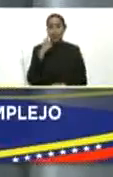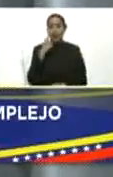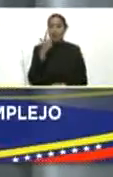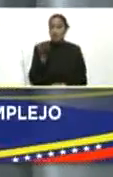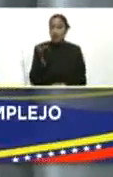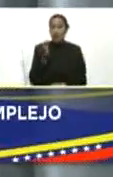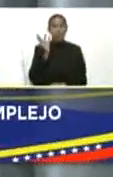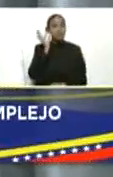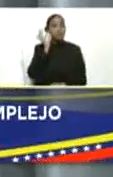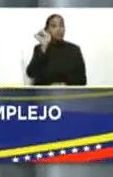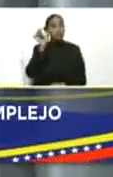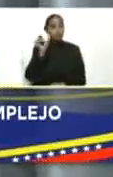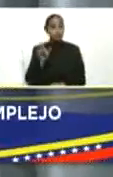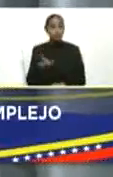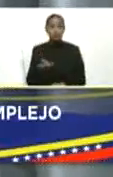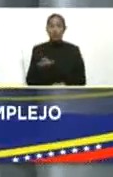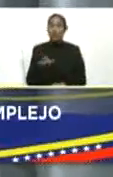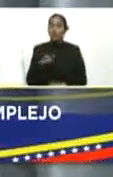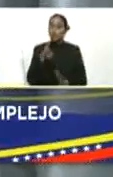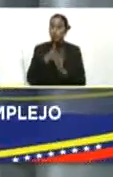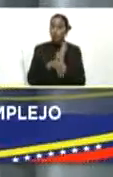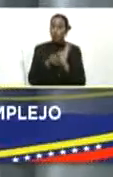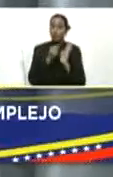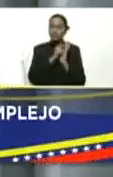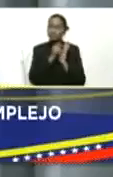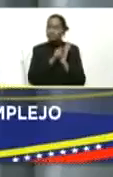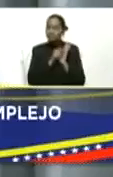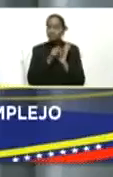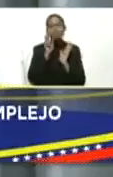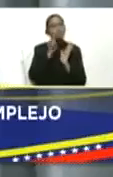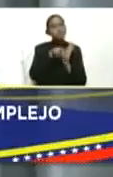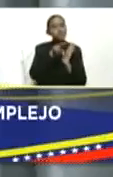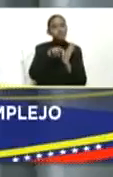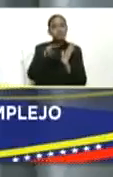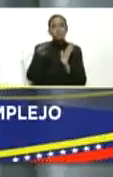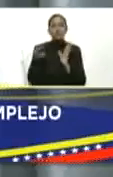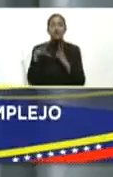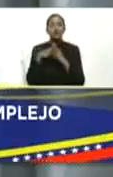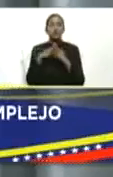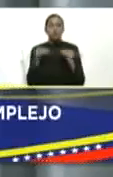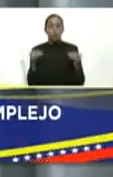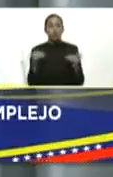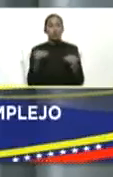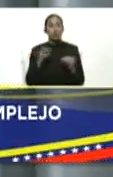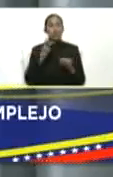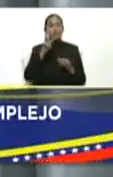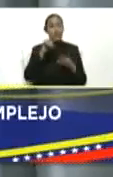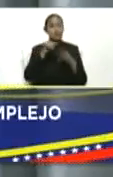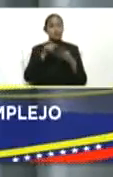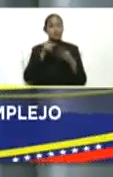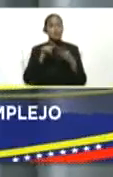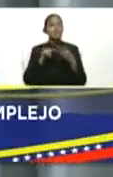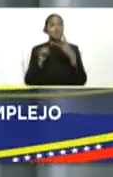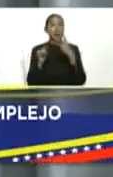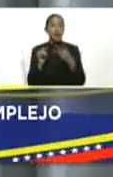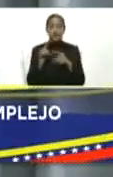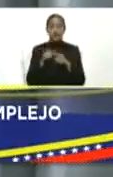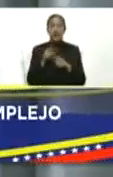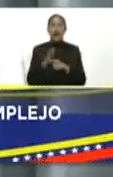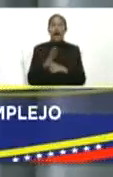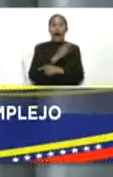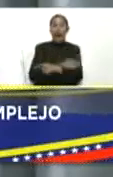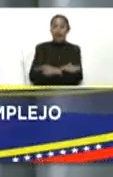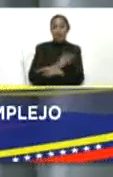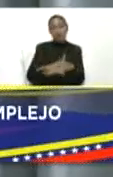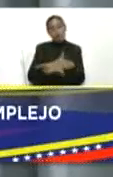Y luego el monitoreo en pleno proceso y la post-anestesia. Son tres pasos. Sí, señor. Pre, durante